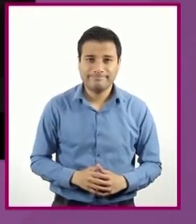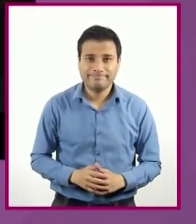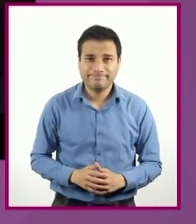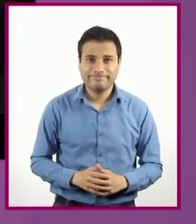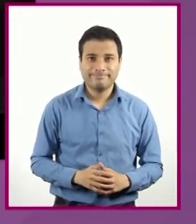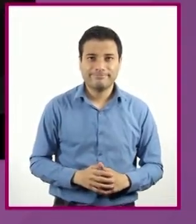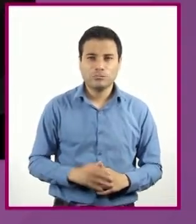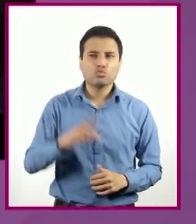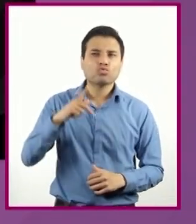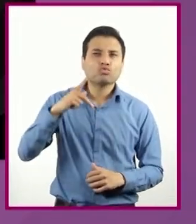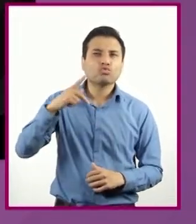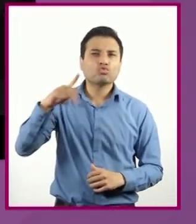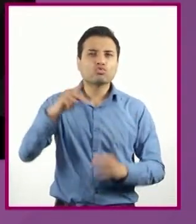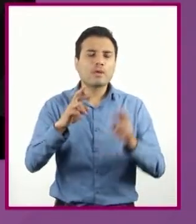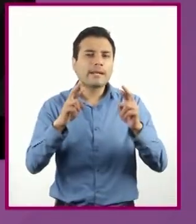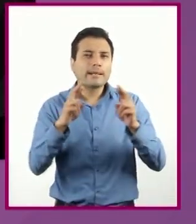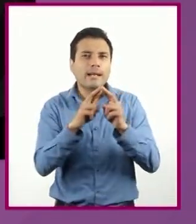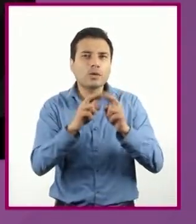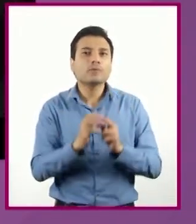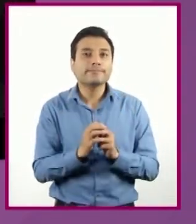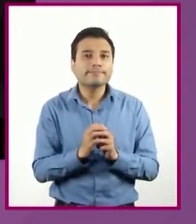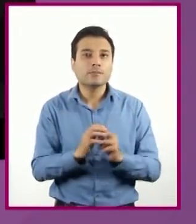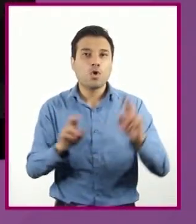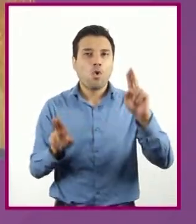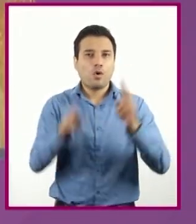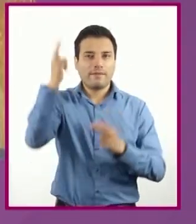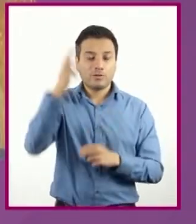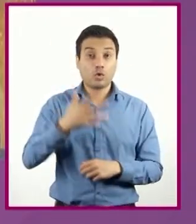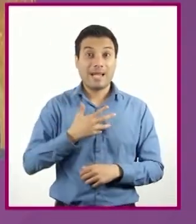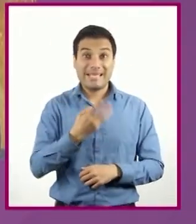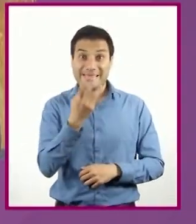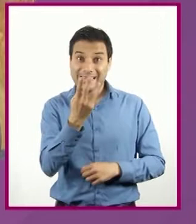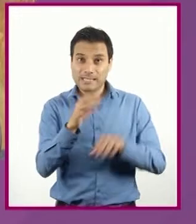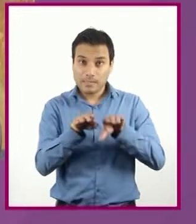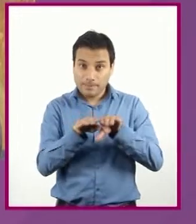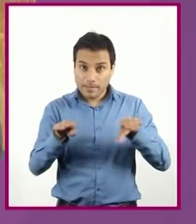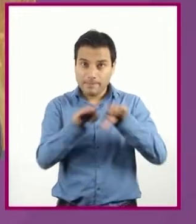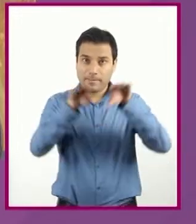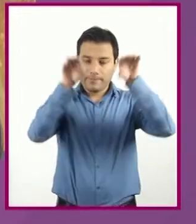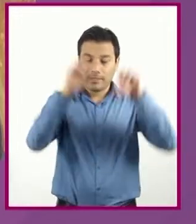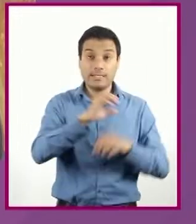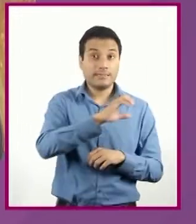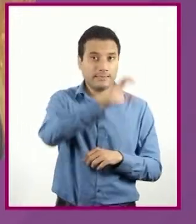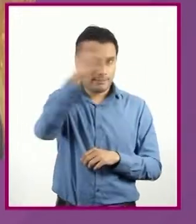En su religión, el universo contaba con 3 planos: el cielo,